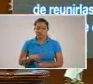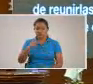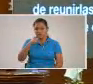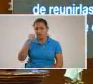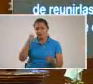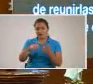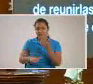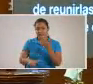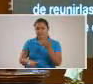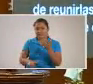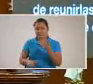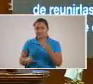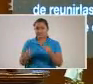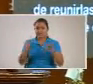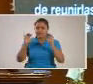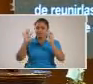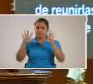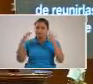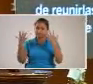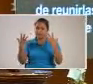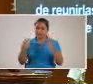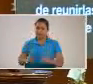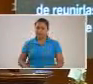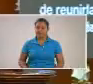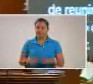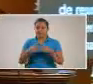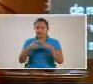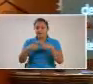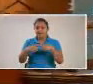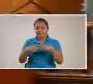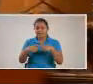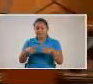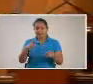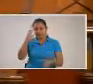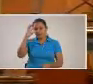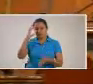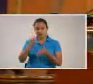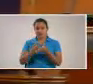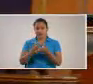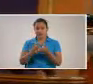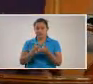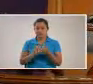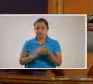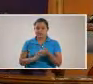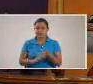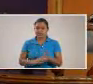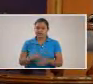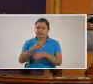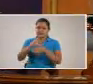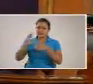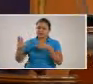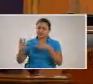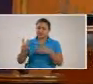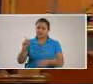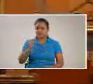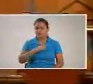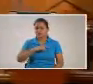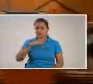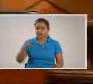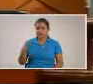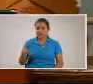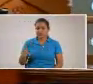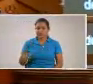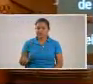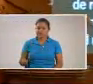20. Sin embargo, yo creo que los eventos no se van a dar así de la noche a la mañana.